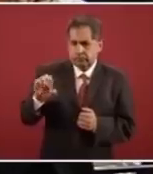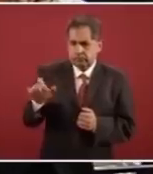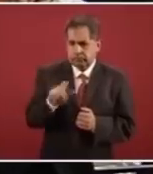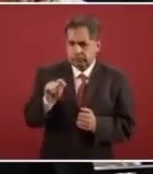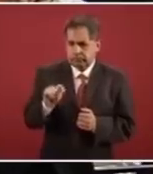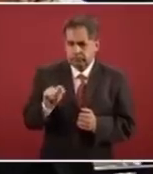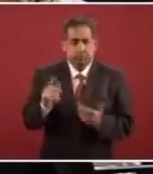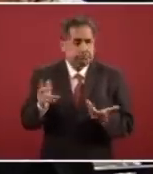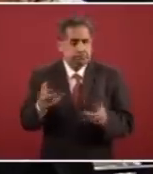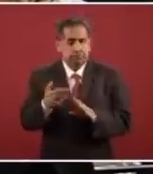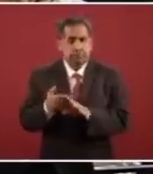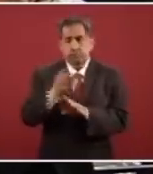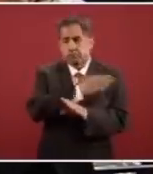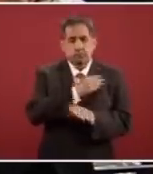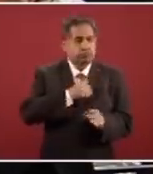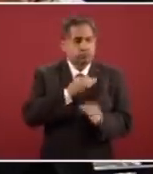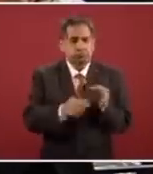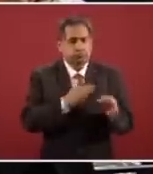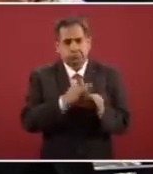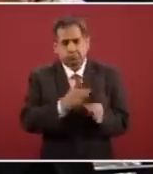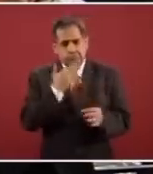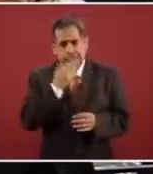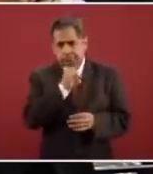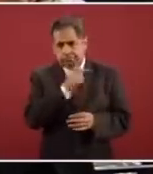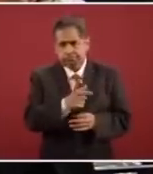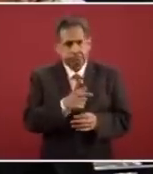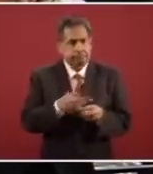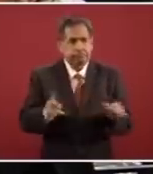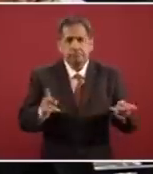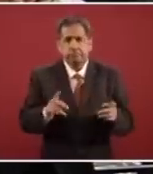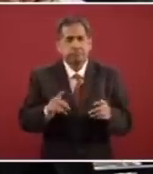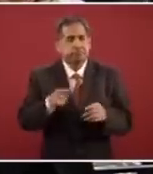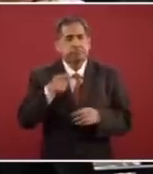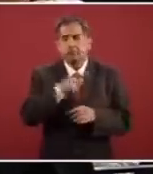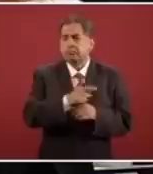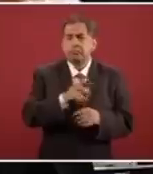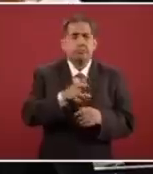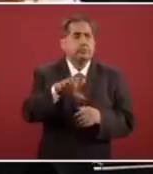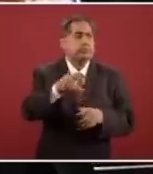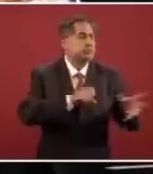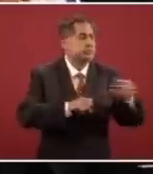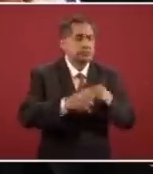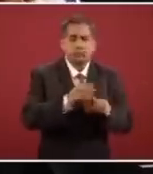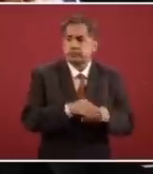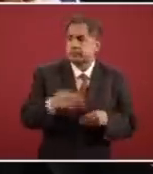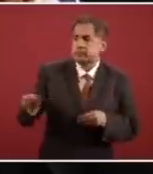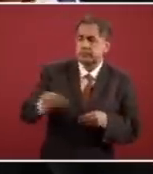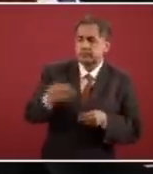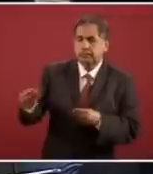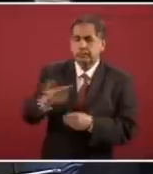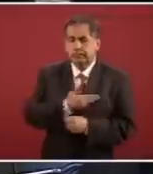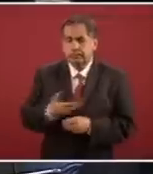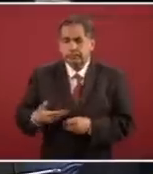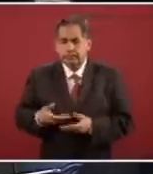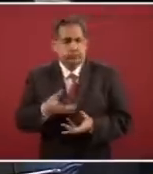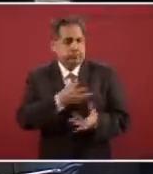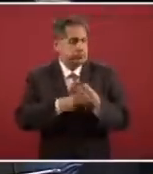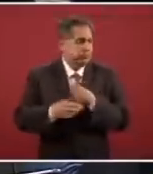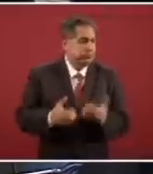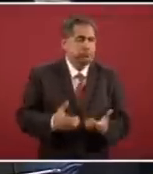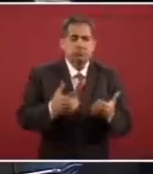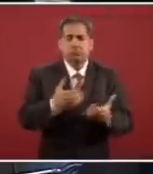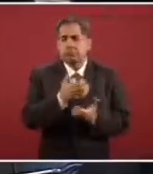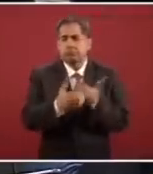periodos anteriores no cumplió con su misión. Por el contrario, andaba buscando fondos para dárselos al Ejecutivo en lugar de fomentar el